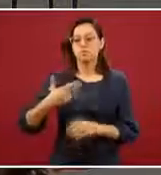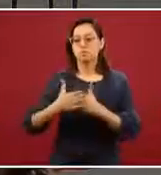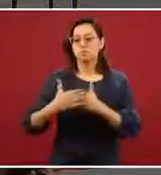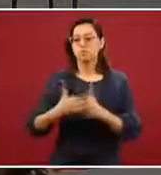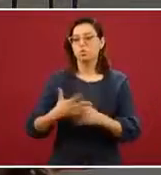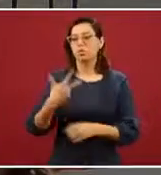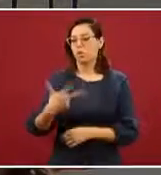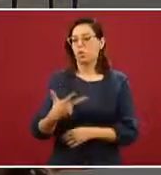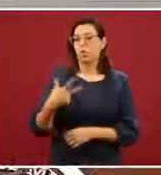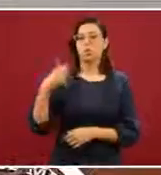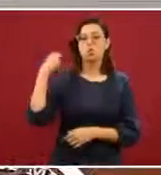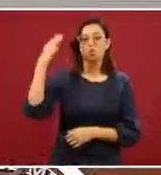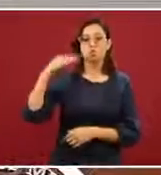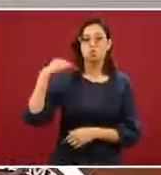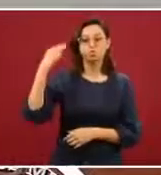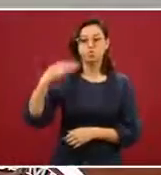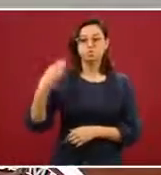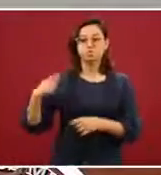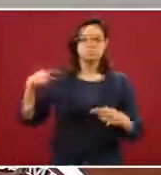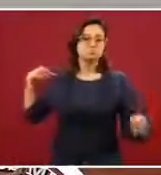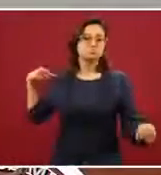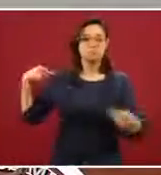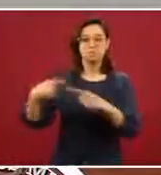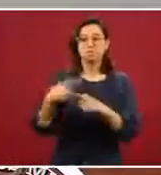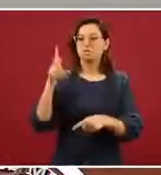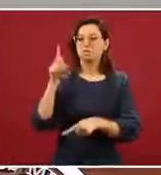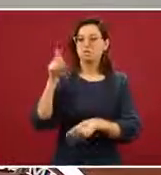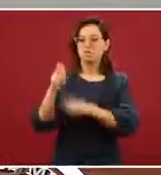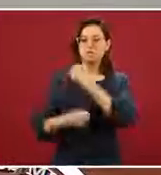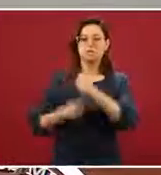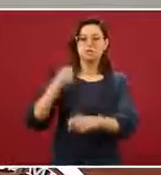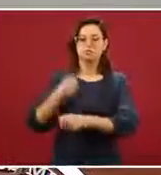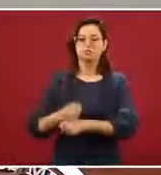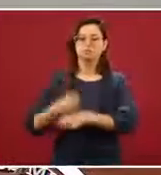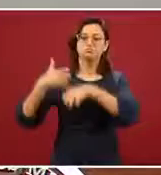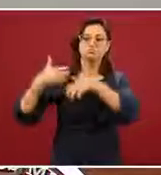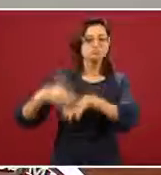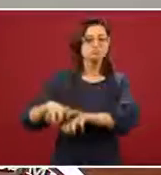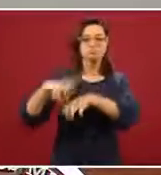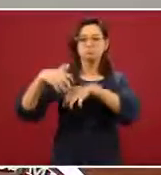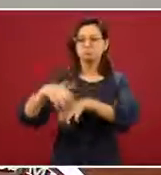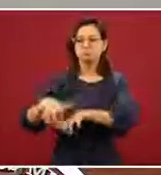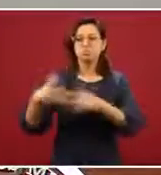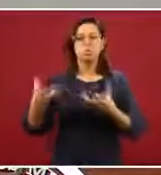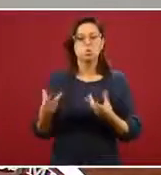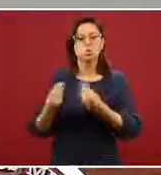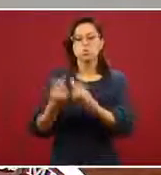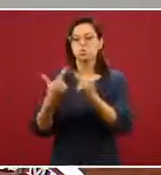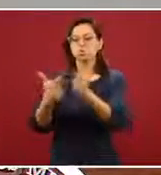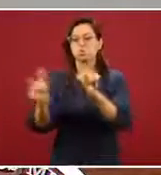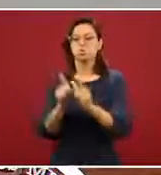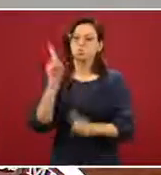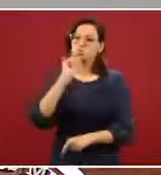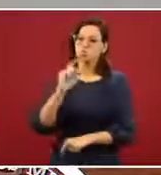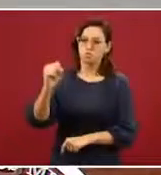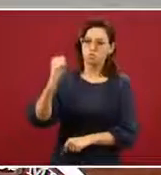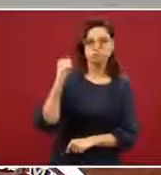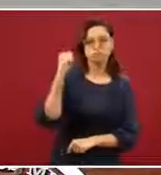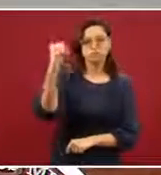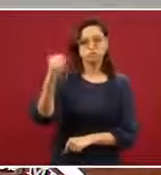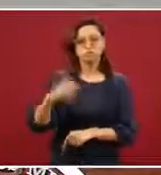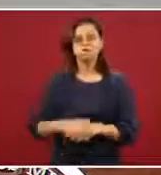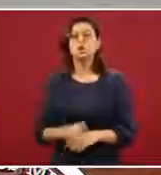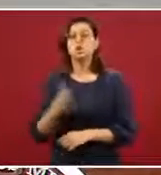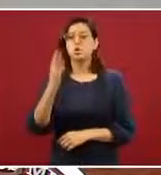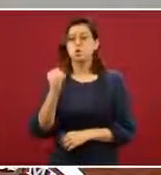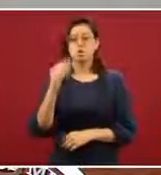hemos hecho en los últimos 20, 30 años, en las marchas del 8 de marzo con los grupos feministas. El 9